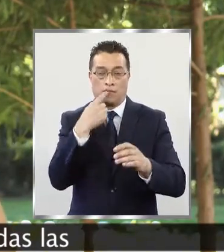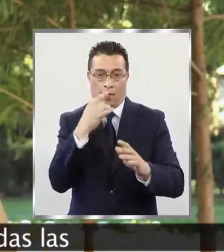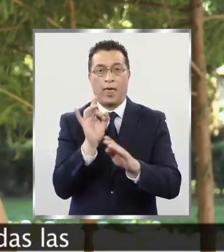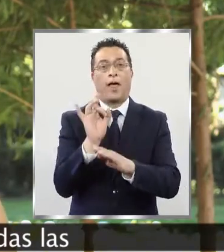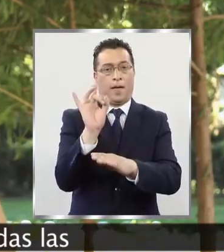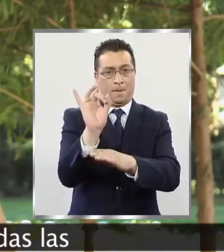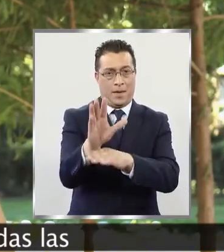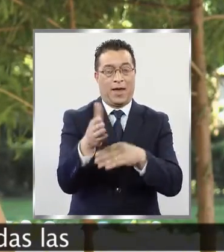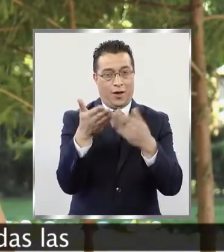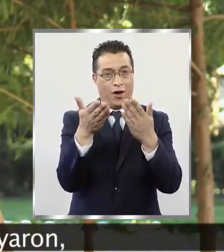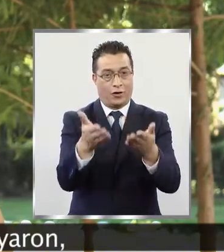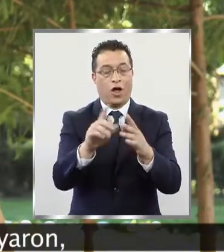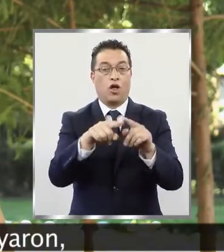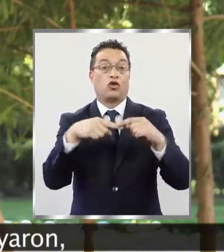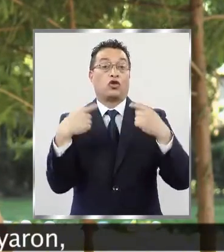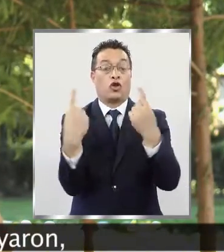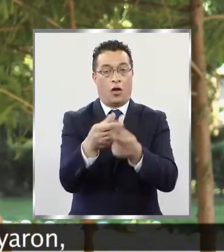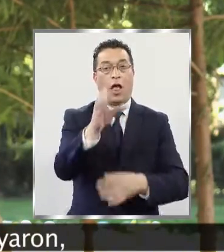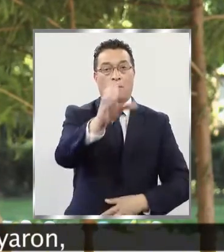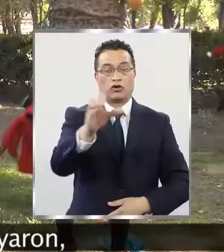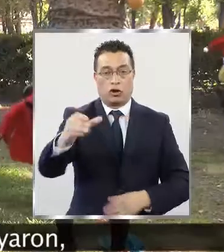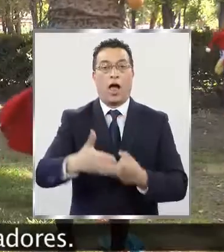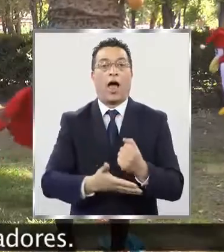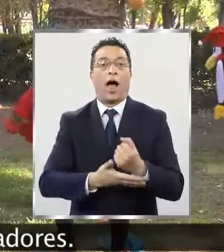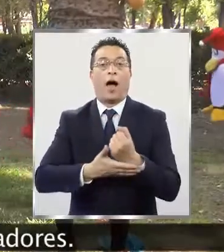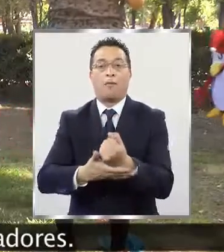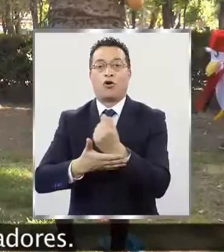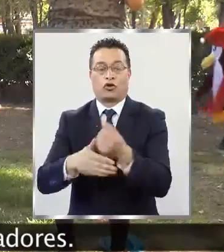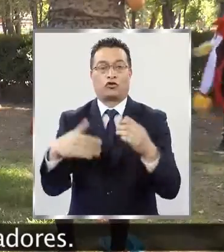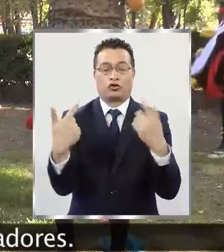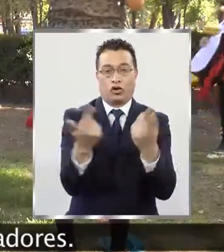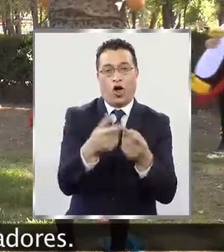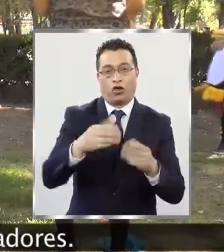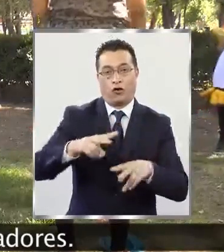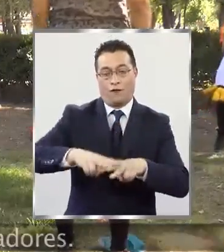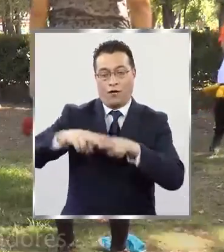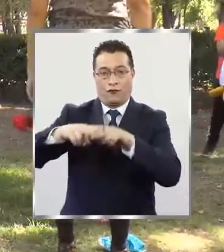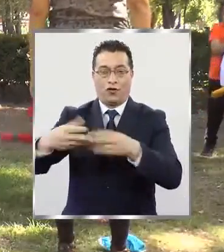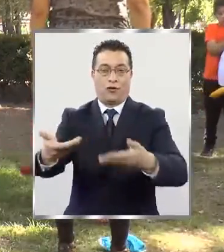enviaríamos a todas las personas que nos apoyaran, a todos nuestros fondeadores.